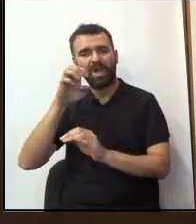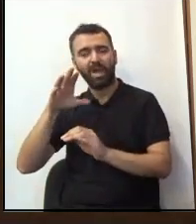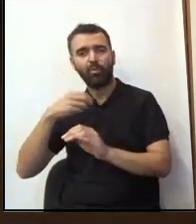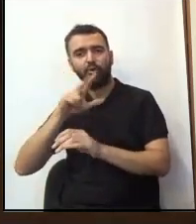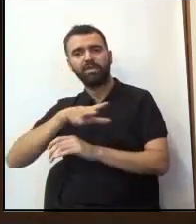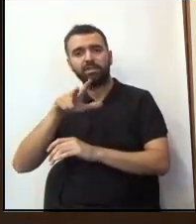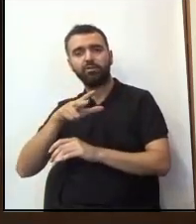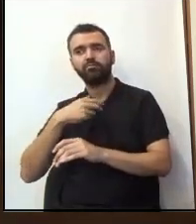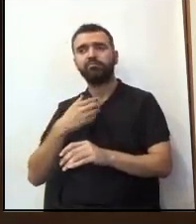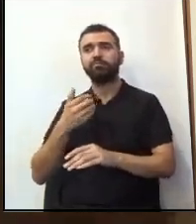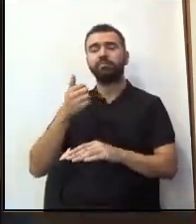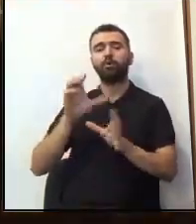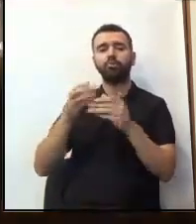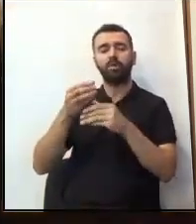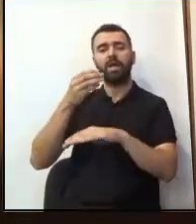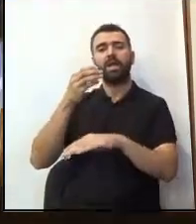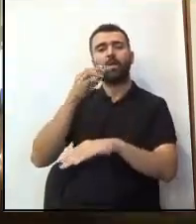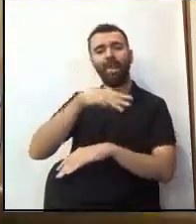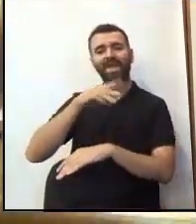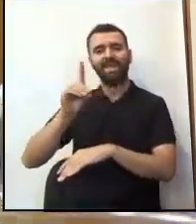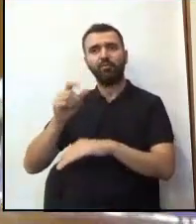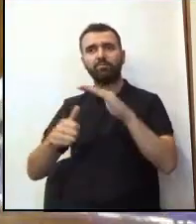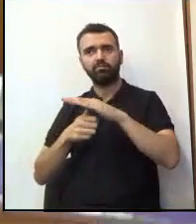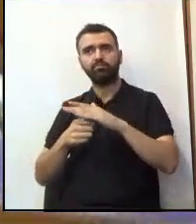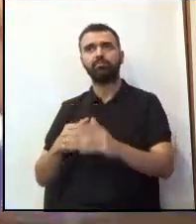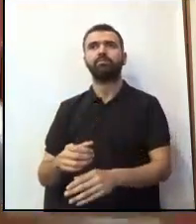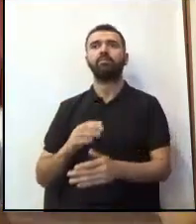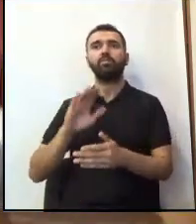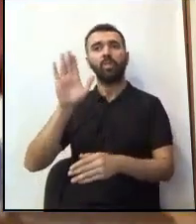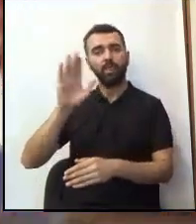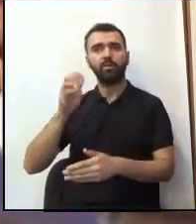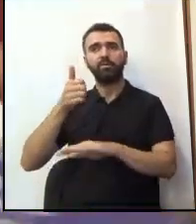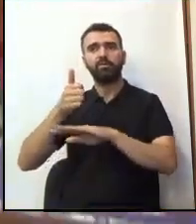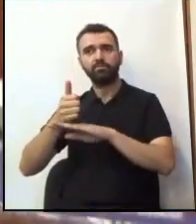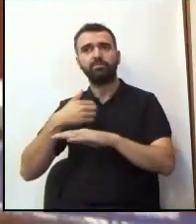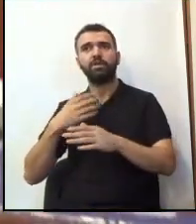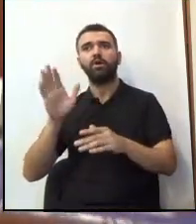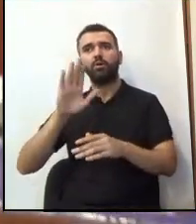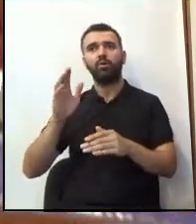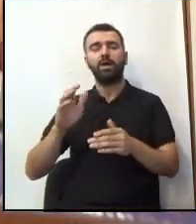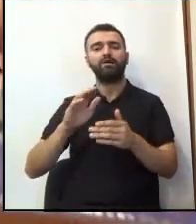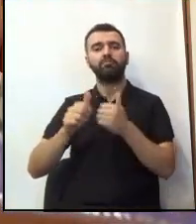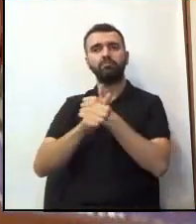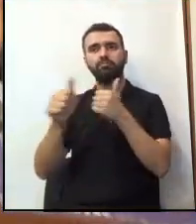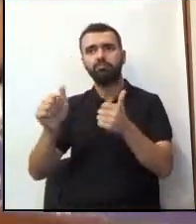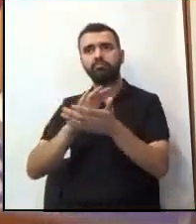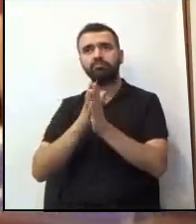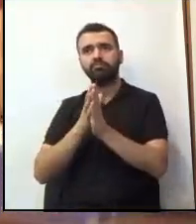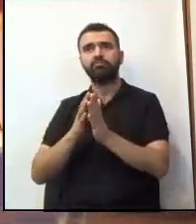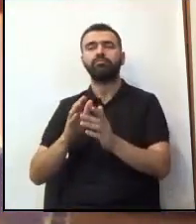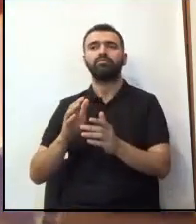Cubier. Hola, alcaldesa. Bueno, hola a todos y todas. Es mi primer consejo